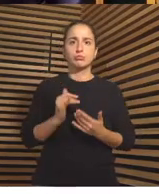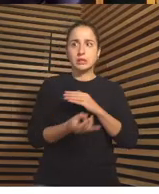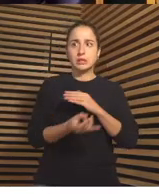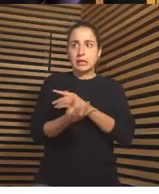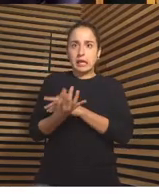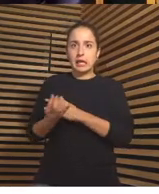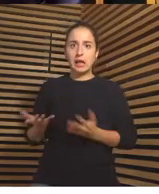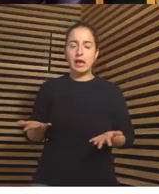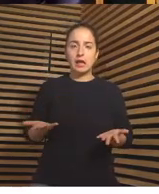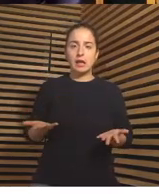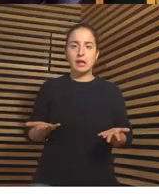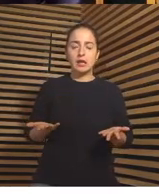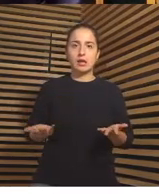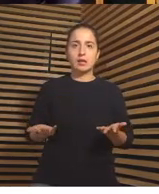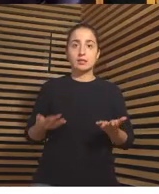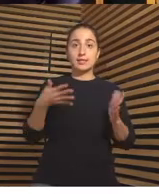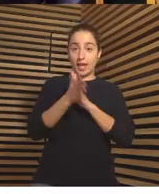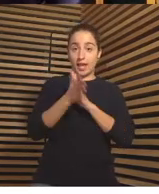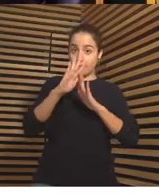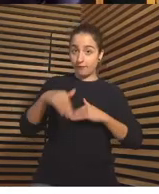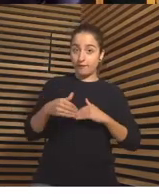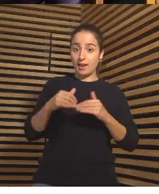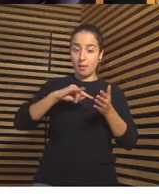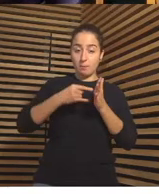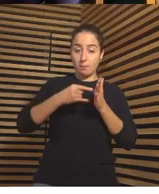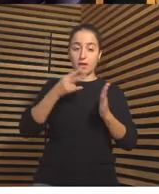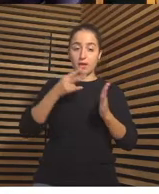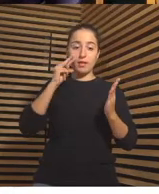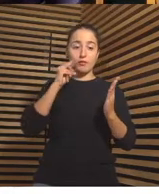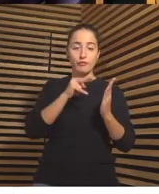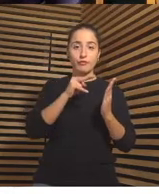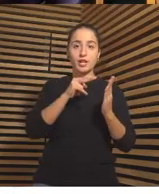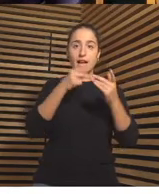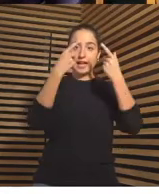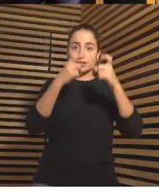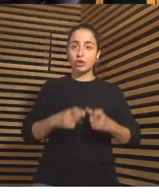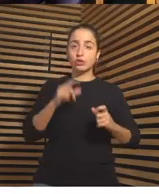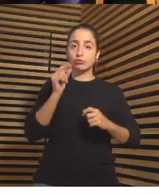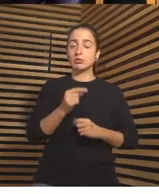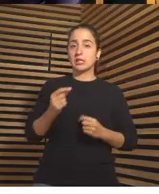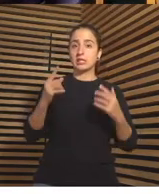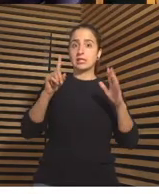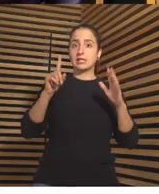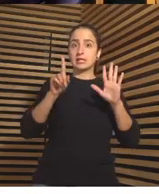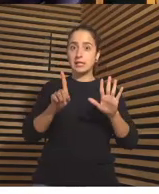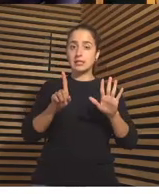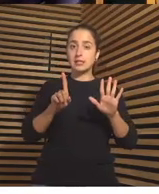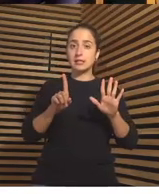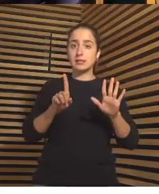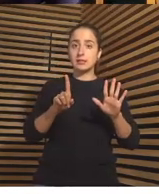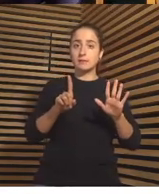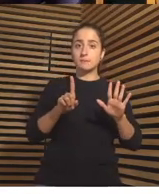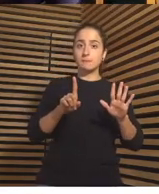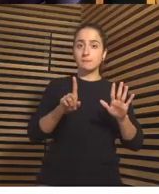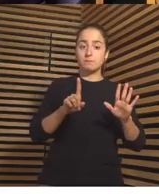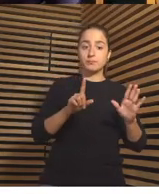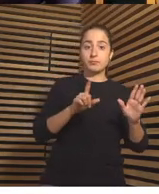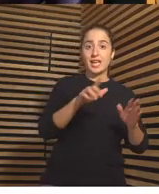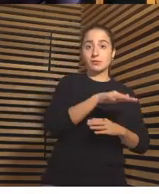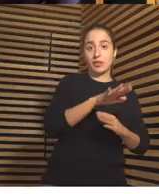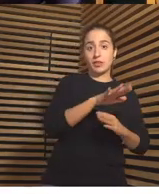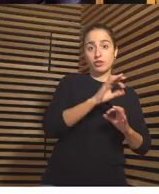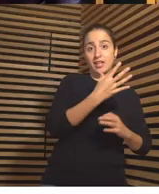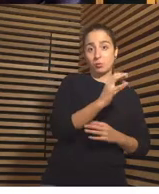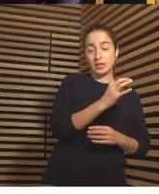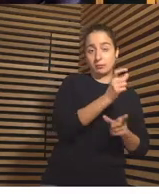llega y establece 6 categorías que van desde aquellos que tienen capacidad para menos de 50 personas hasta